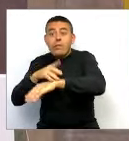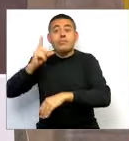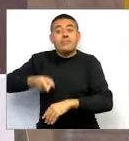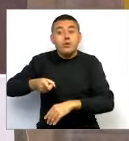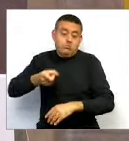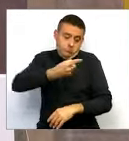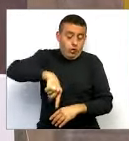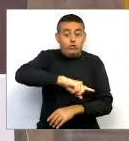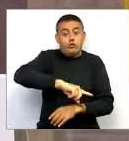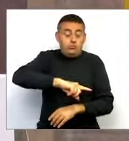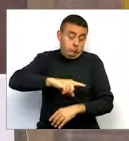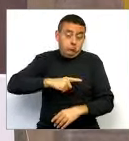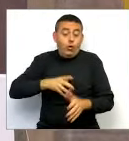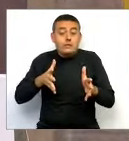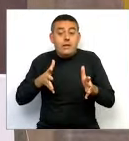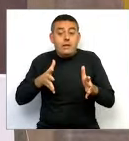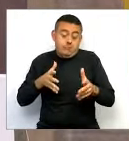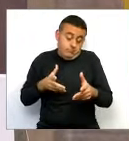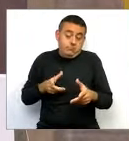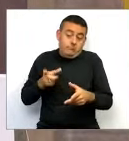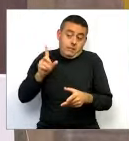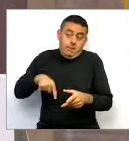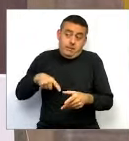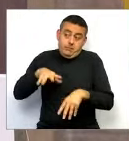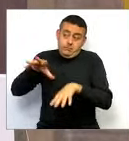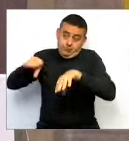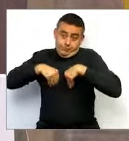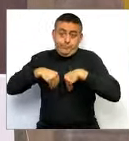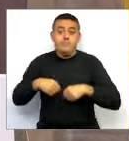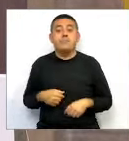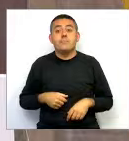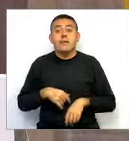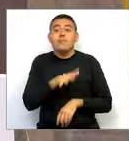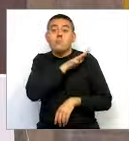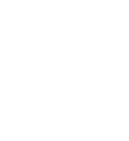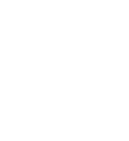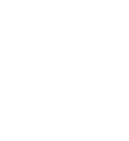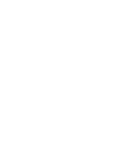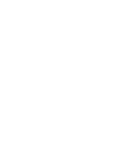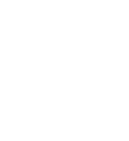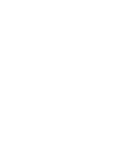por tanto de momento no se va a administrar ninguna segunda dosis de AstraZeneca